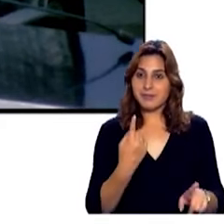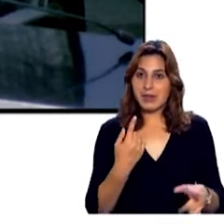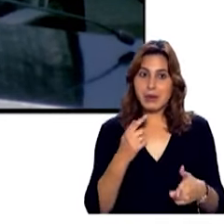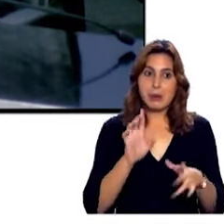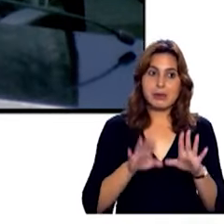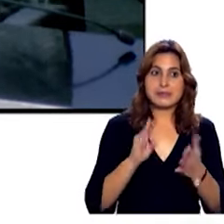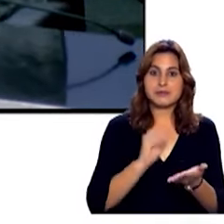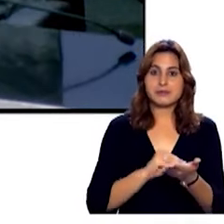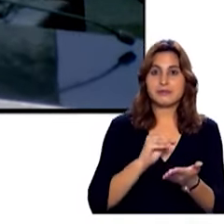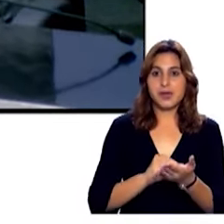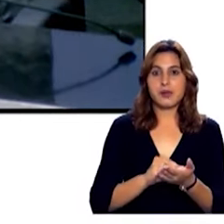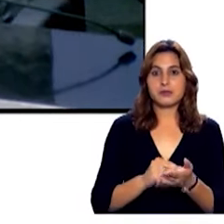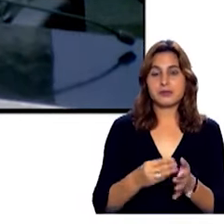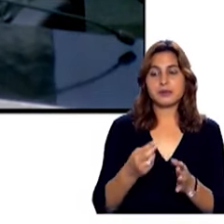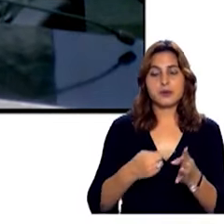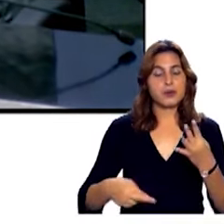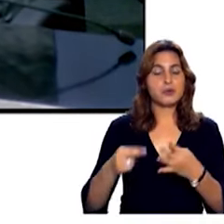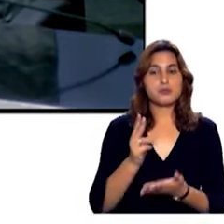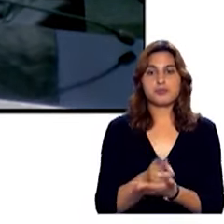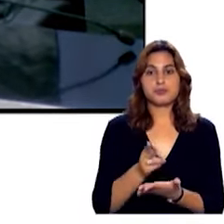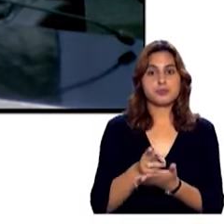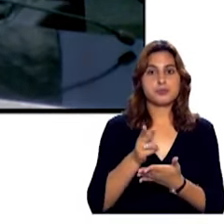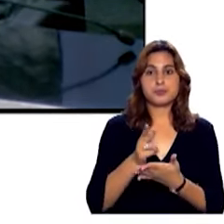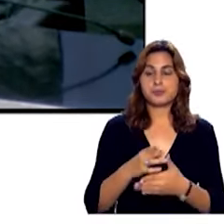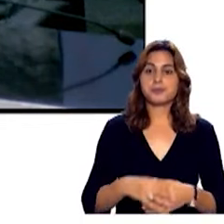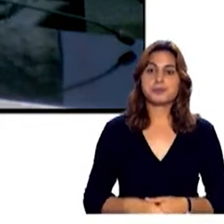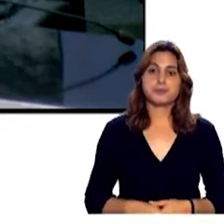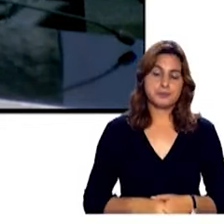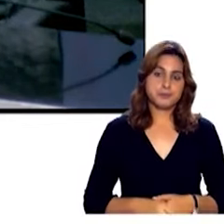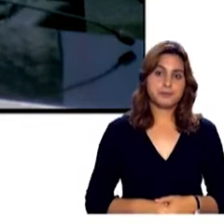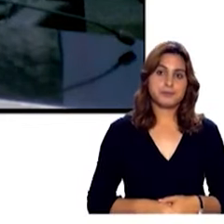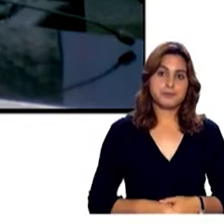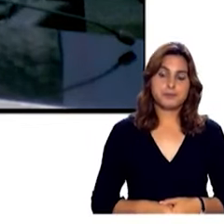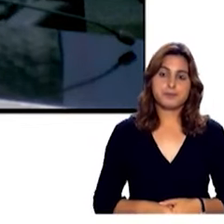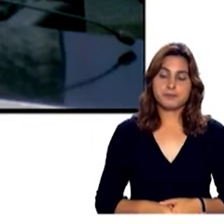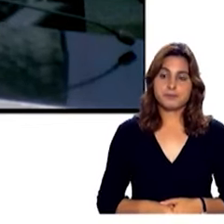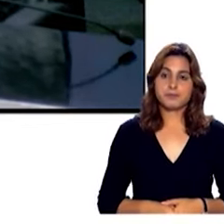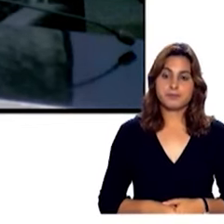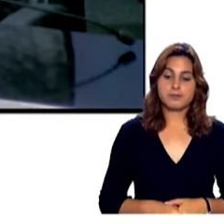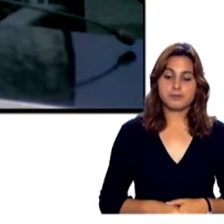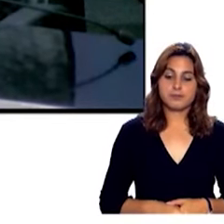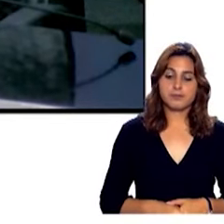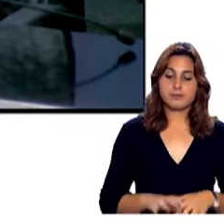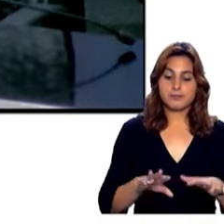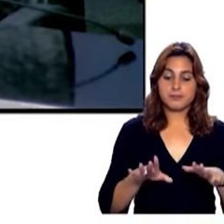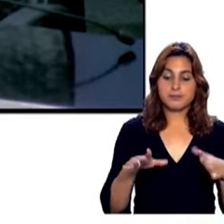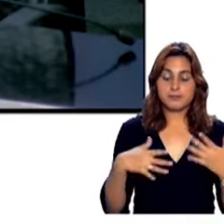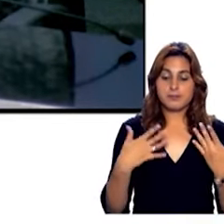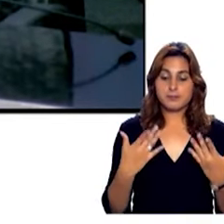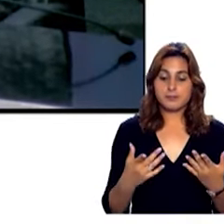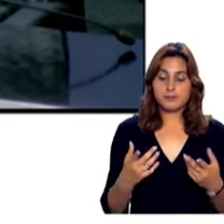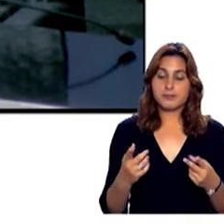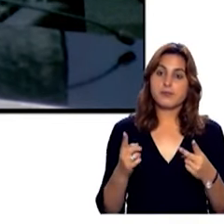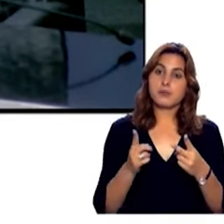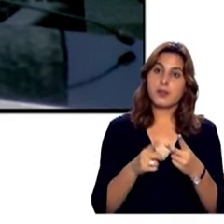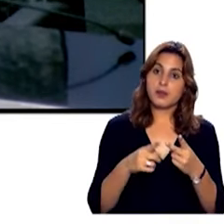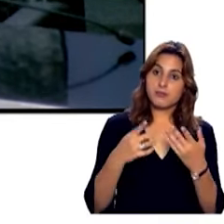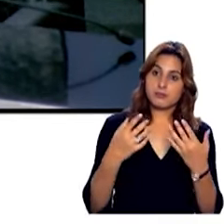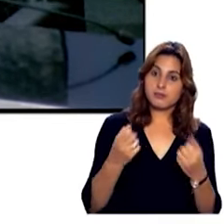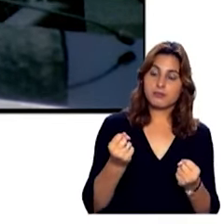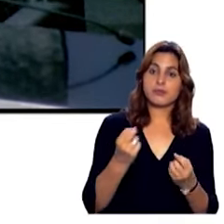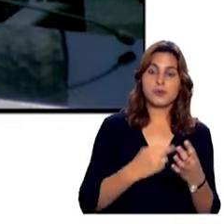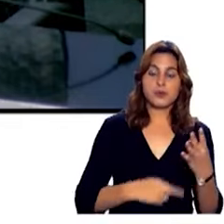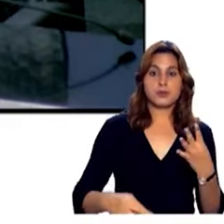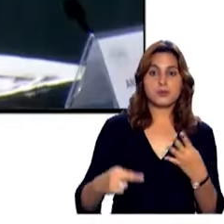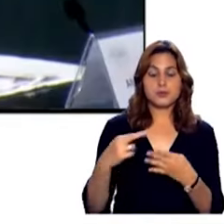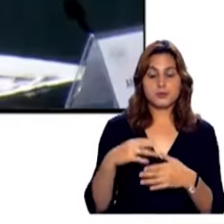el alcance del recurso en sego lugar Unos requisitos también de fondo requisitos de fondo que Van